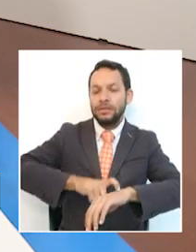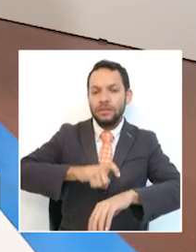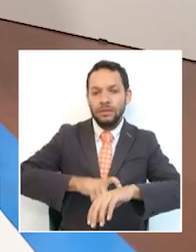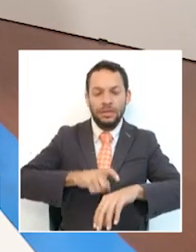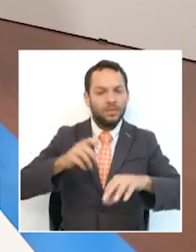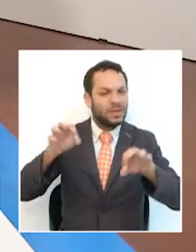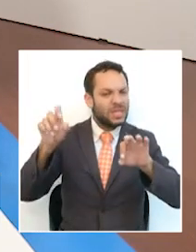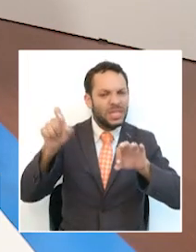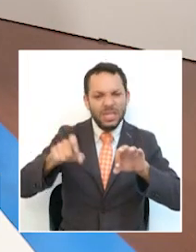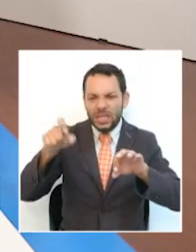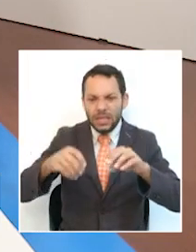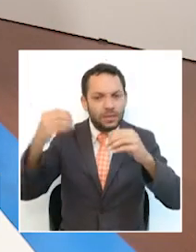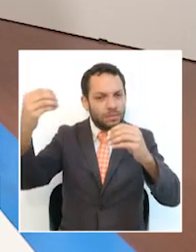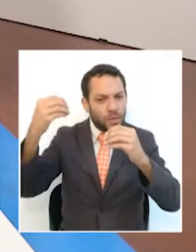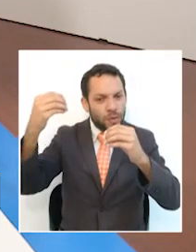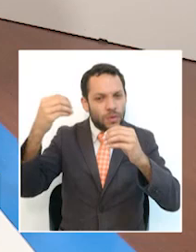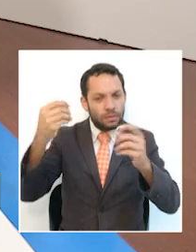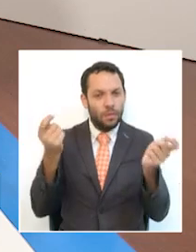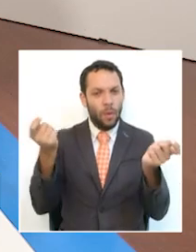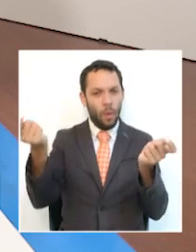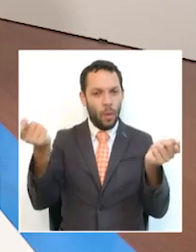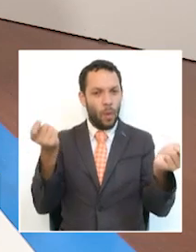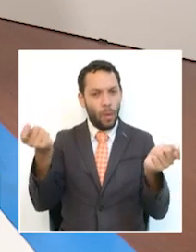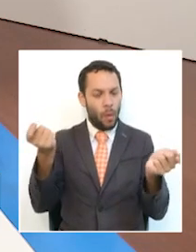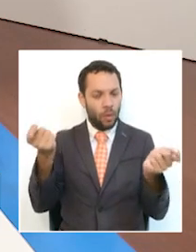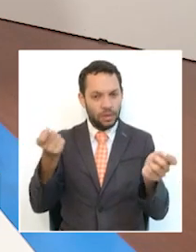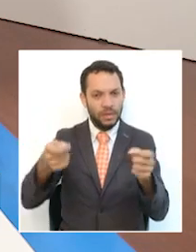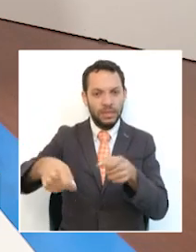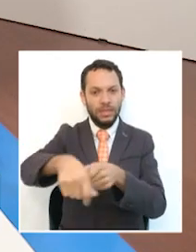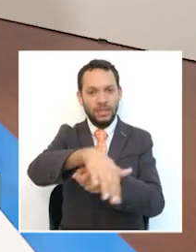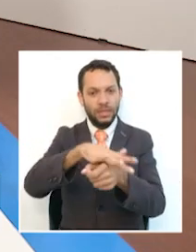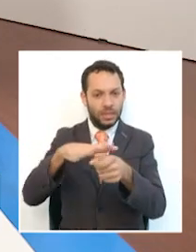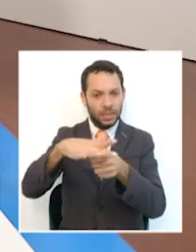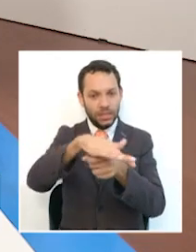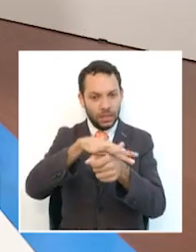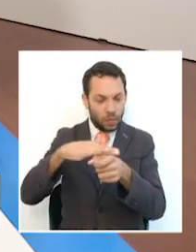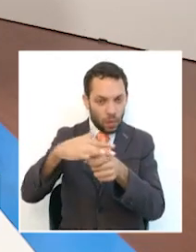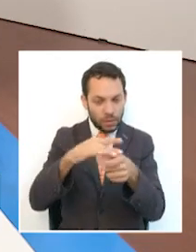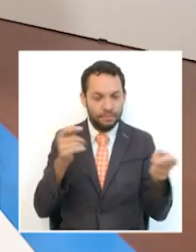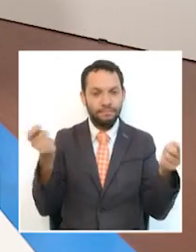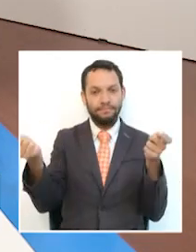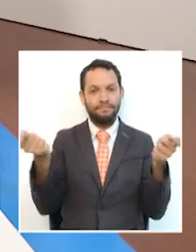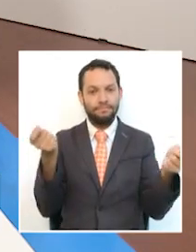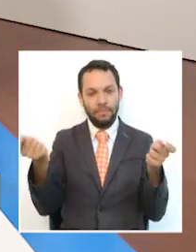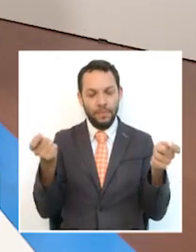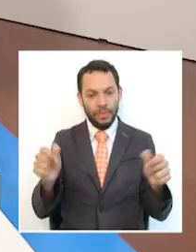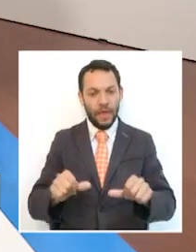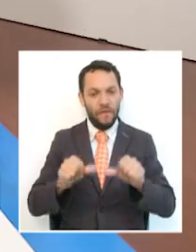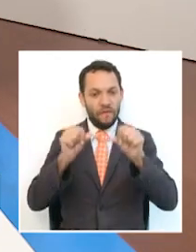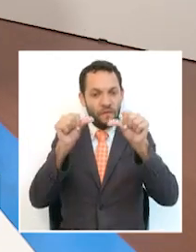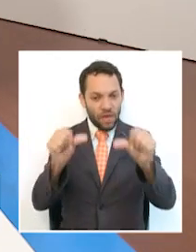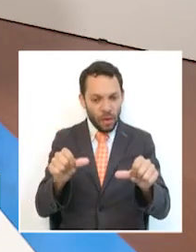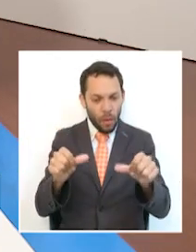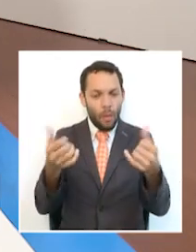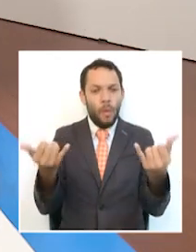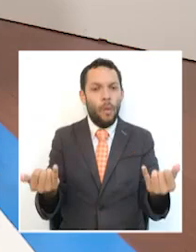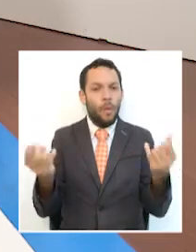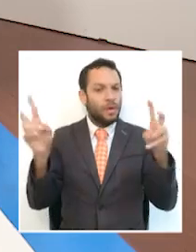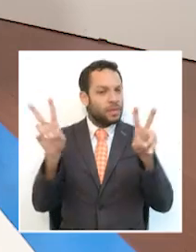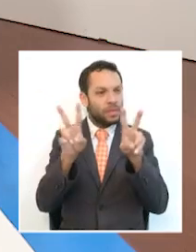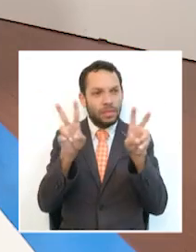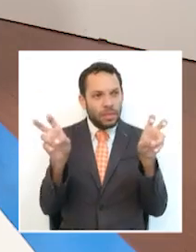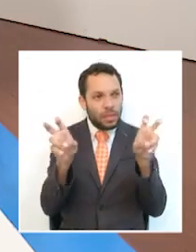césar para aprender a manejar esta situación y cómo las personas veían el título de hoy bueno esto era lo que buscaba